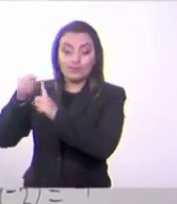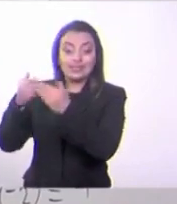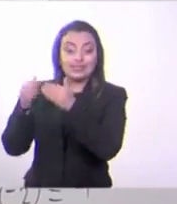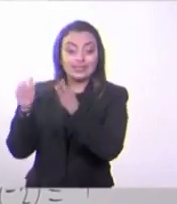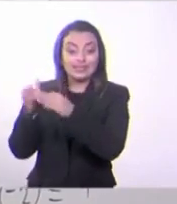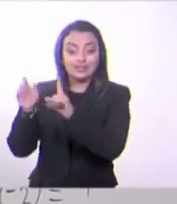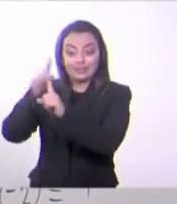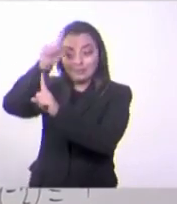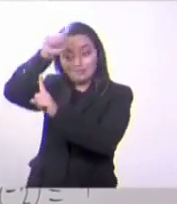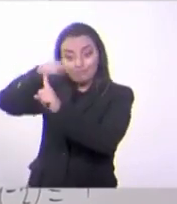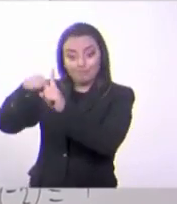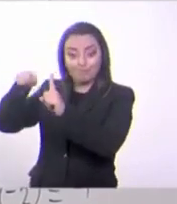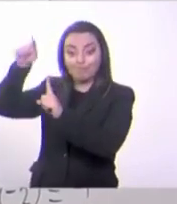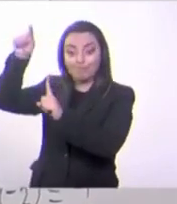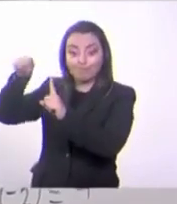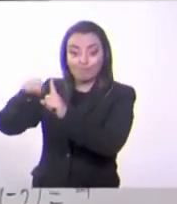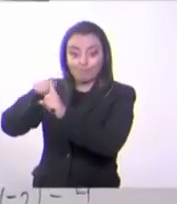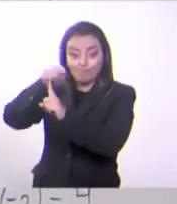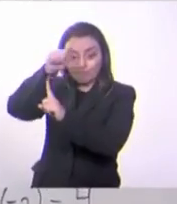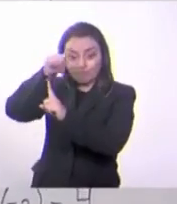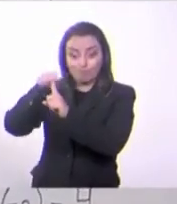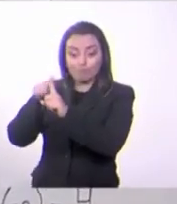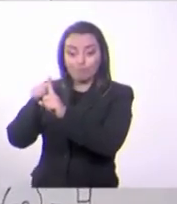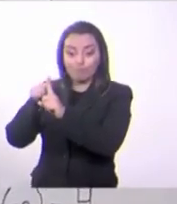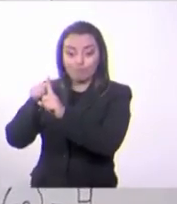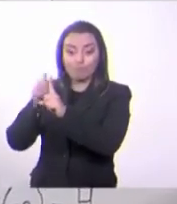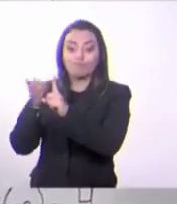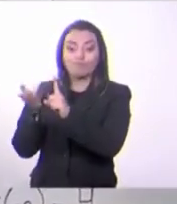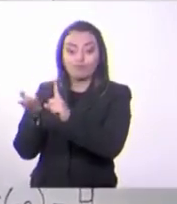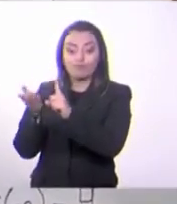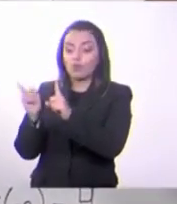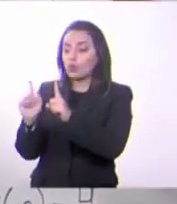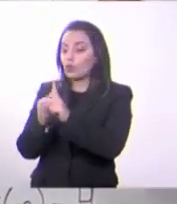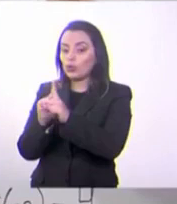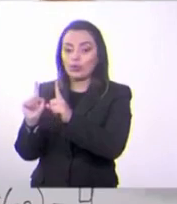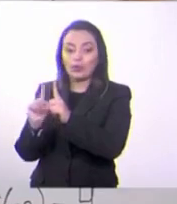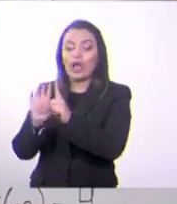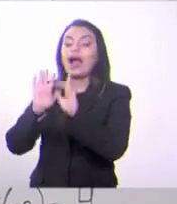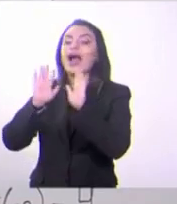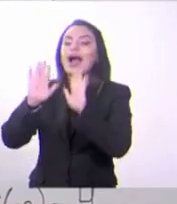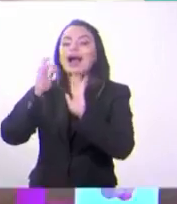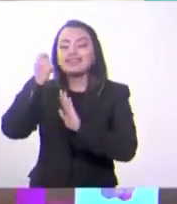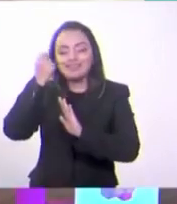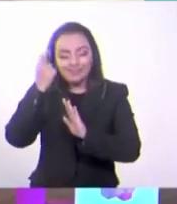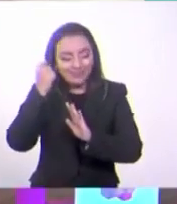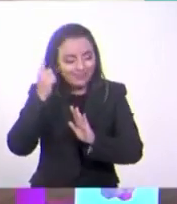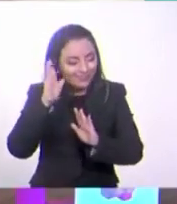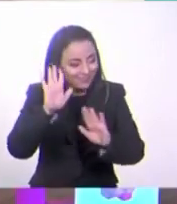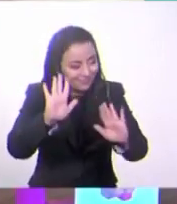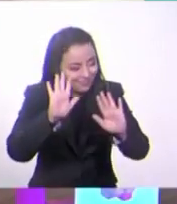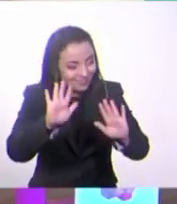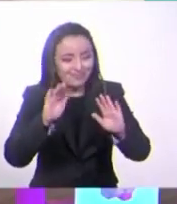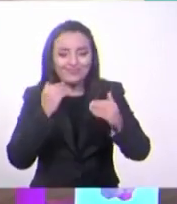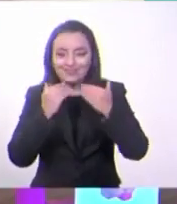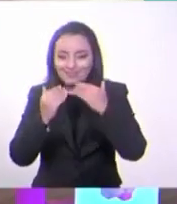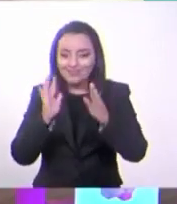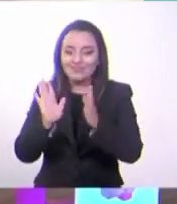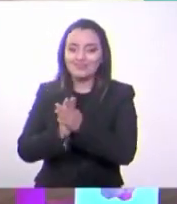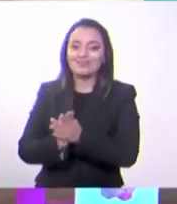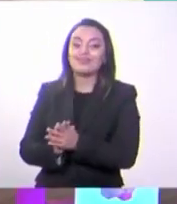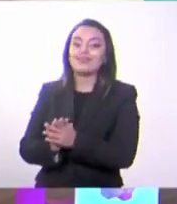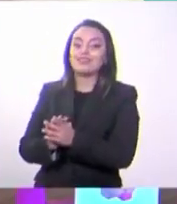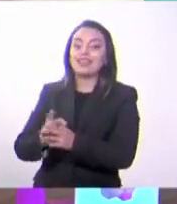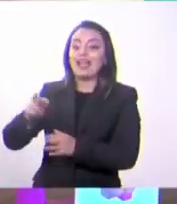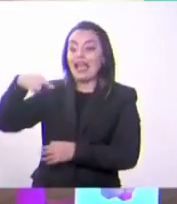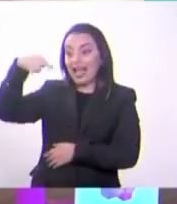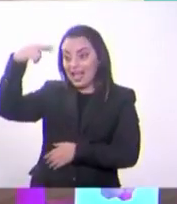también las imágenes son números reales, Ya lo no agarré. pasa eso. Ya lo agarré y te digo Ya. cómo. Sucede que yo aquí tengo los números reales.